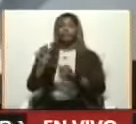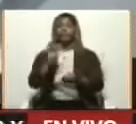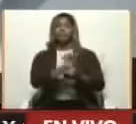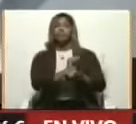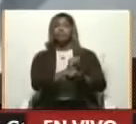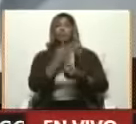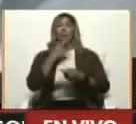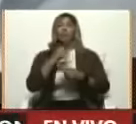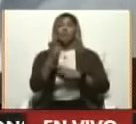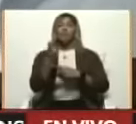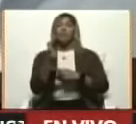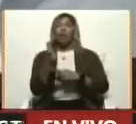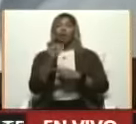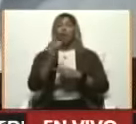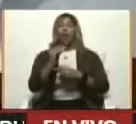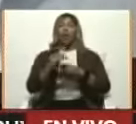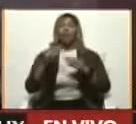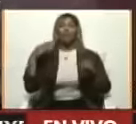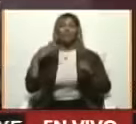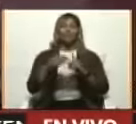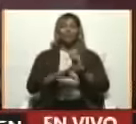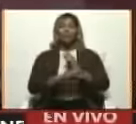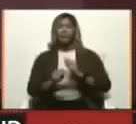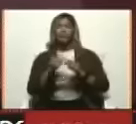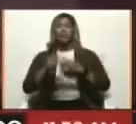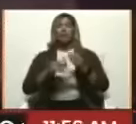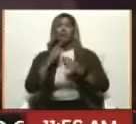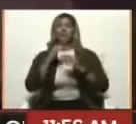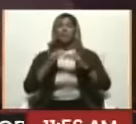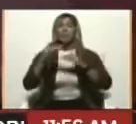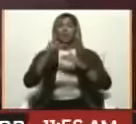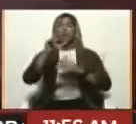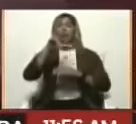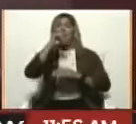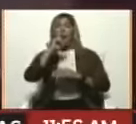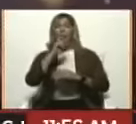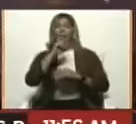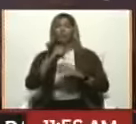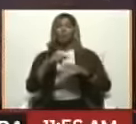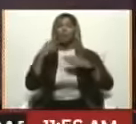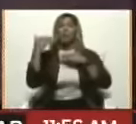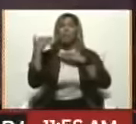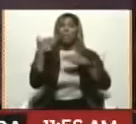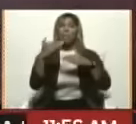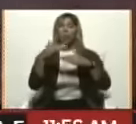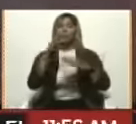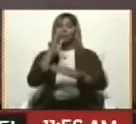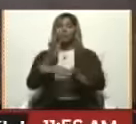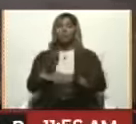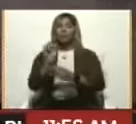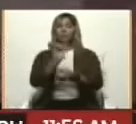los casos de faltas y delitos cuyas penas no excedan de 3 años en su límite máximo,